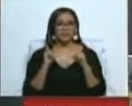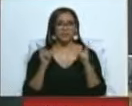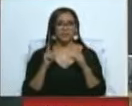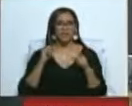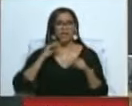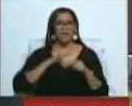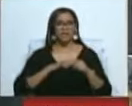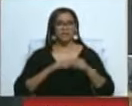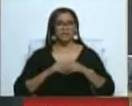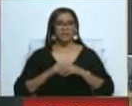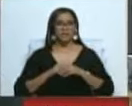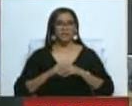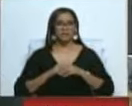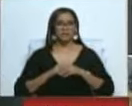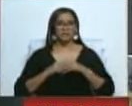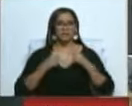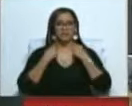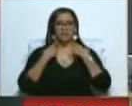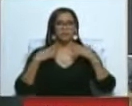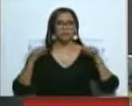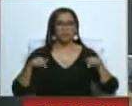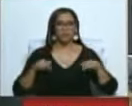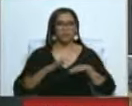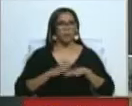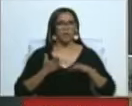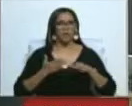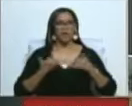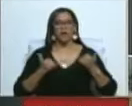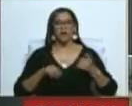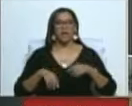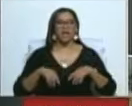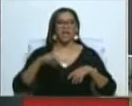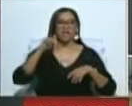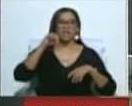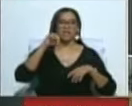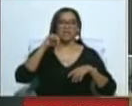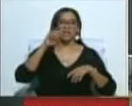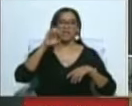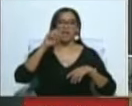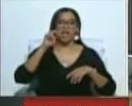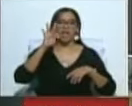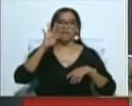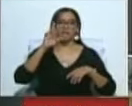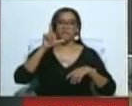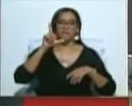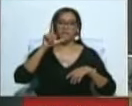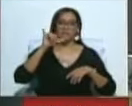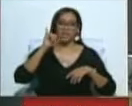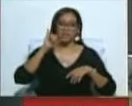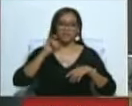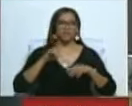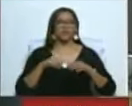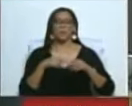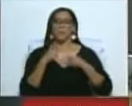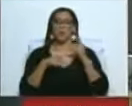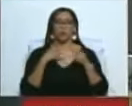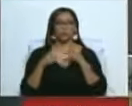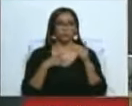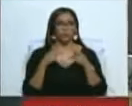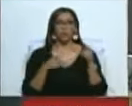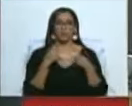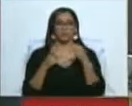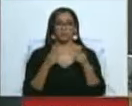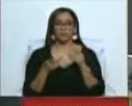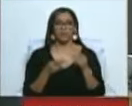están de moda en este instante. ¿Por qué? Porque ahora hay Netflix, hay una cantidad de productoras que están, valga el término,